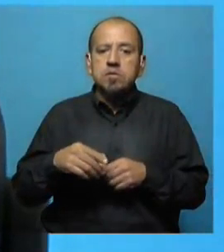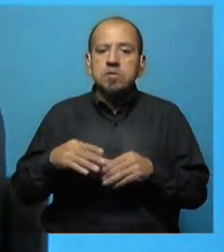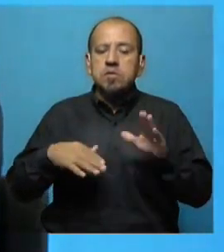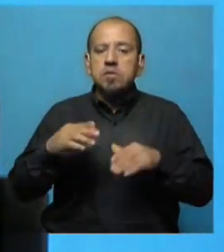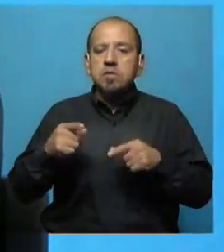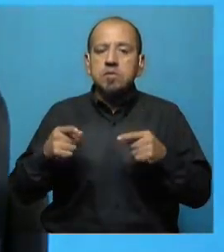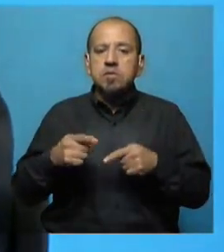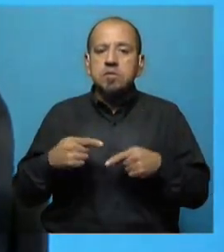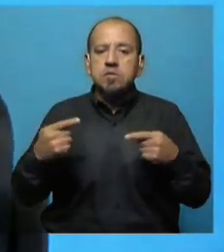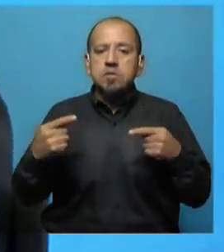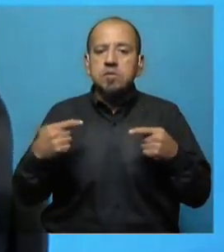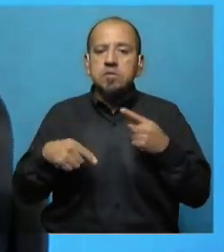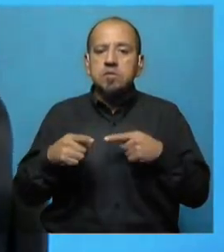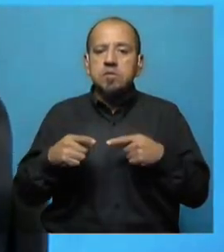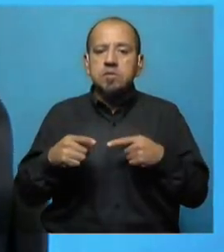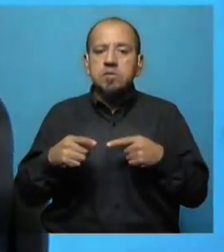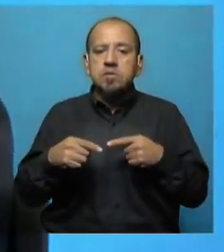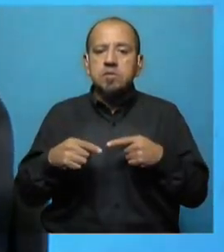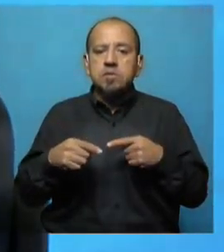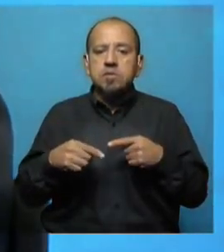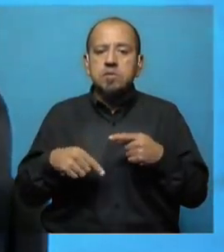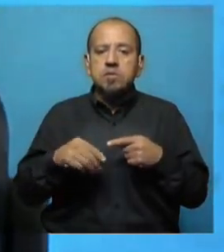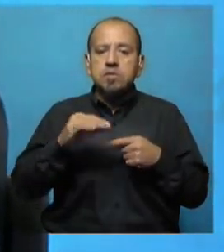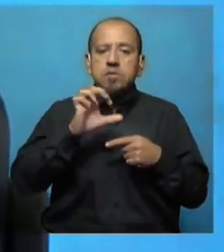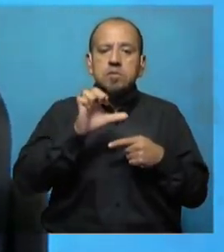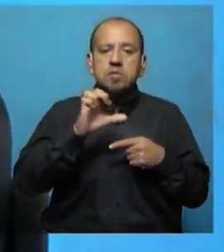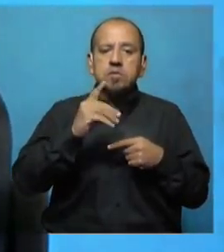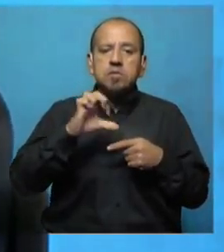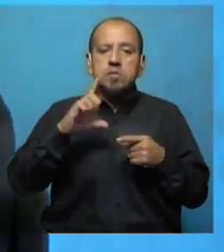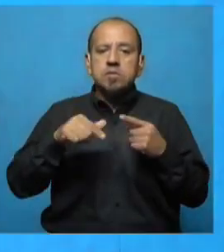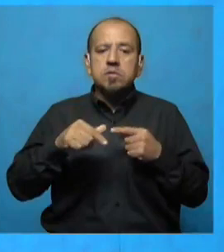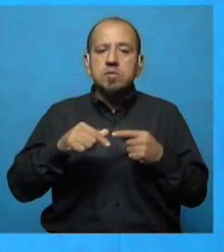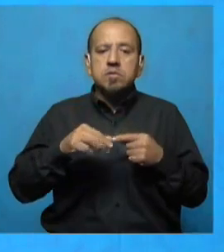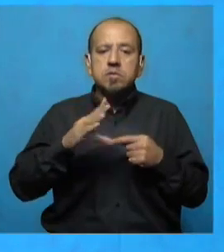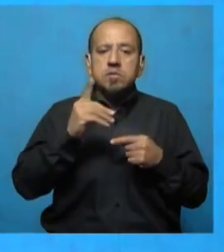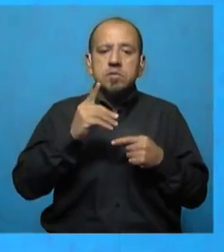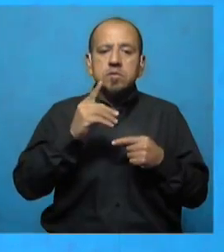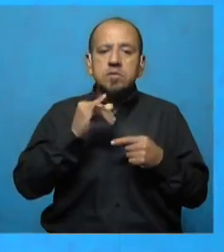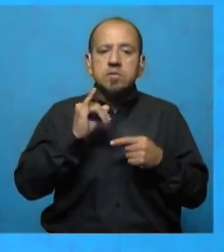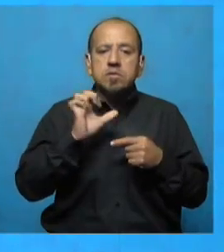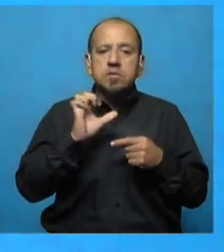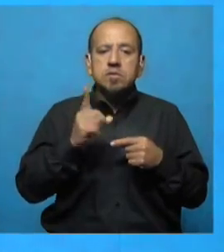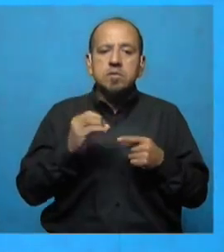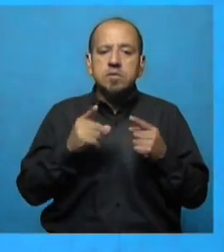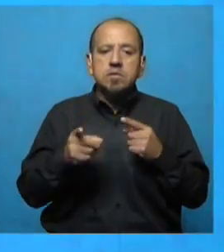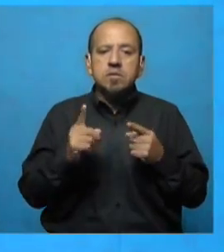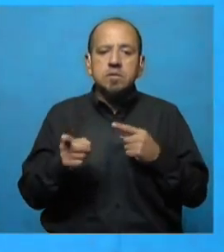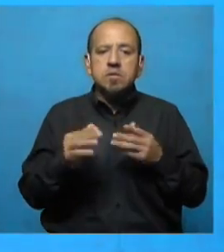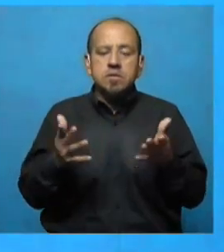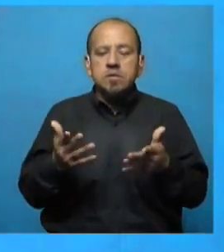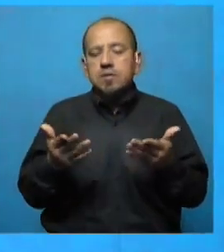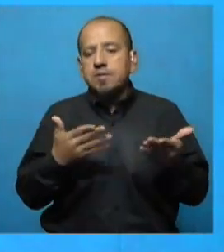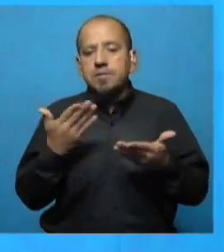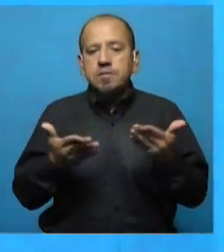este muchos en particular con con el edil tocayo Diego Rodríguez no Mirá no me afectan nada